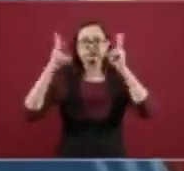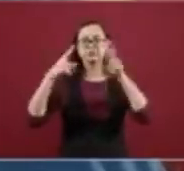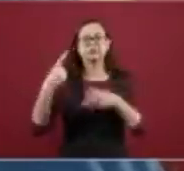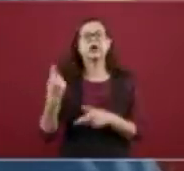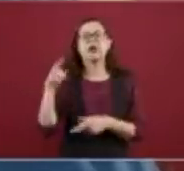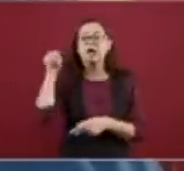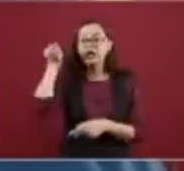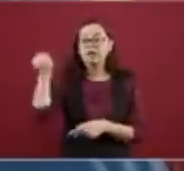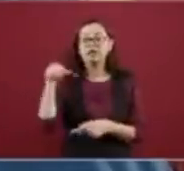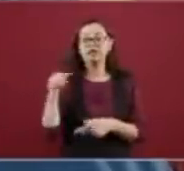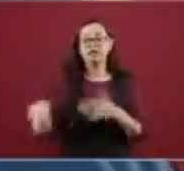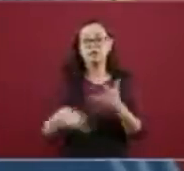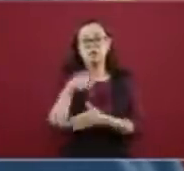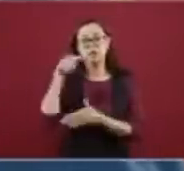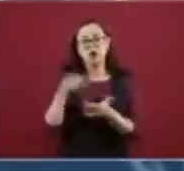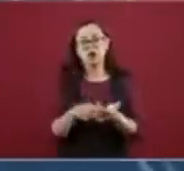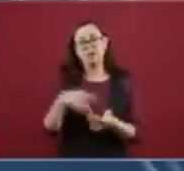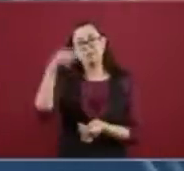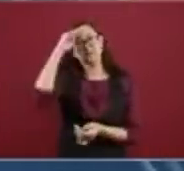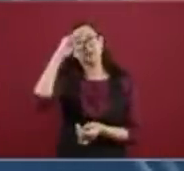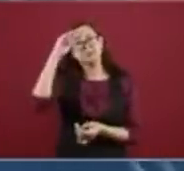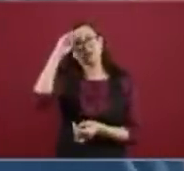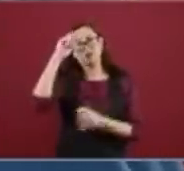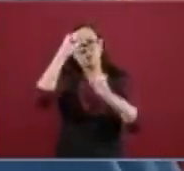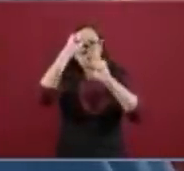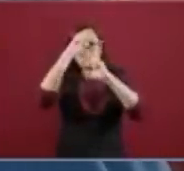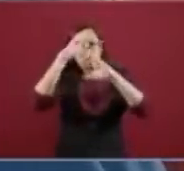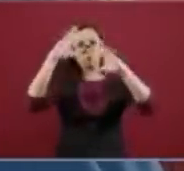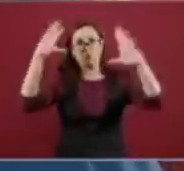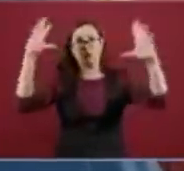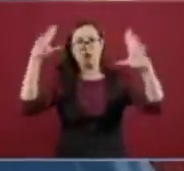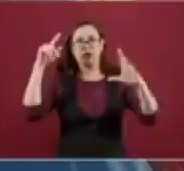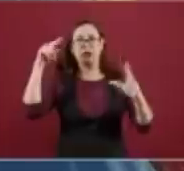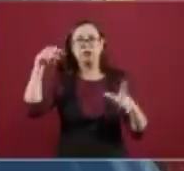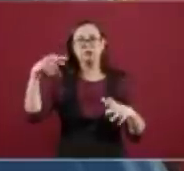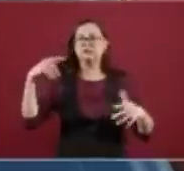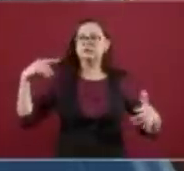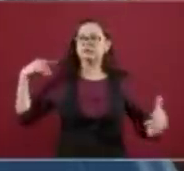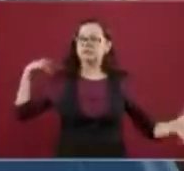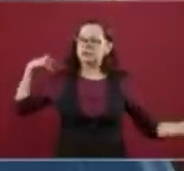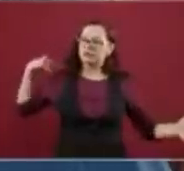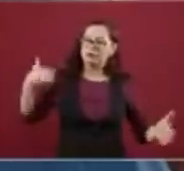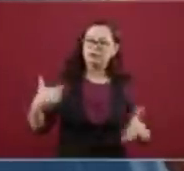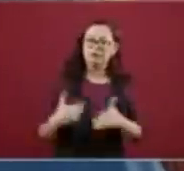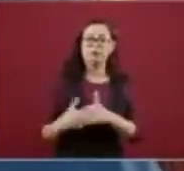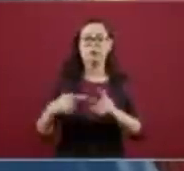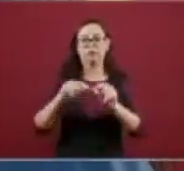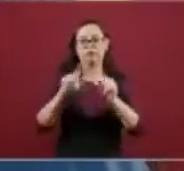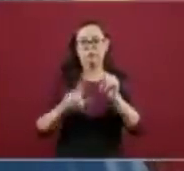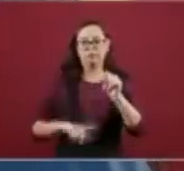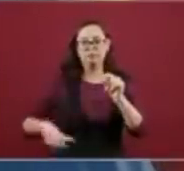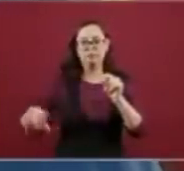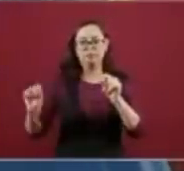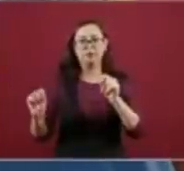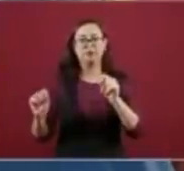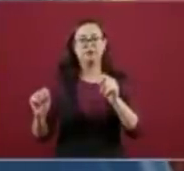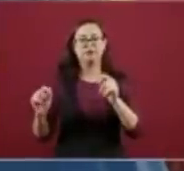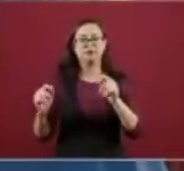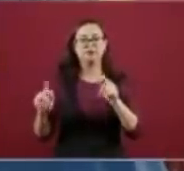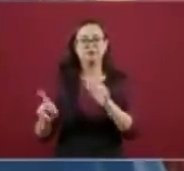espacio se ha pensado el país por décadas, porque son una serie